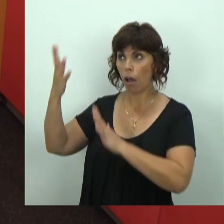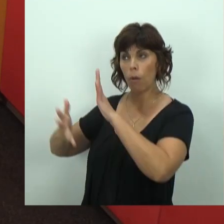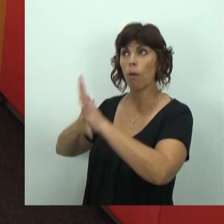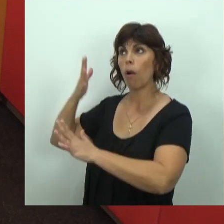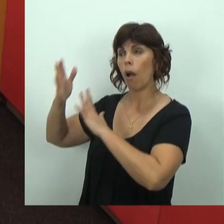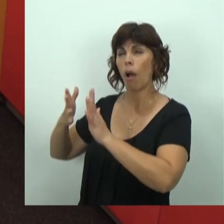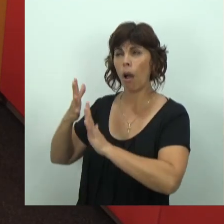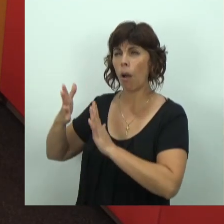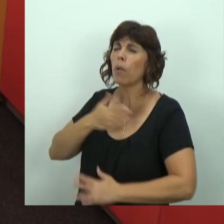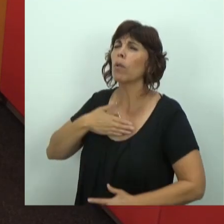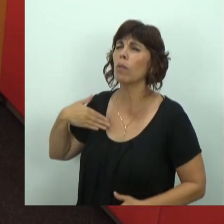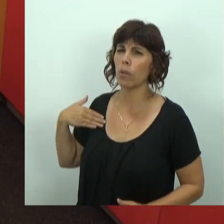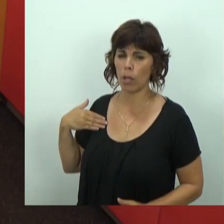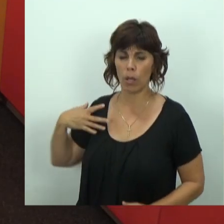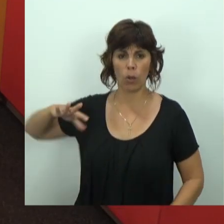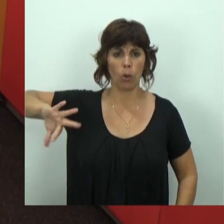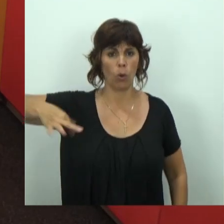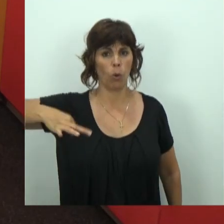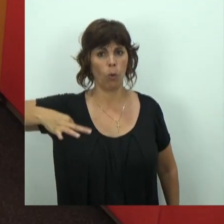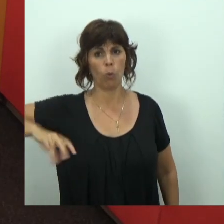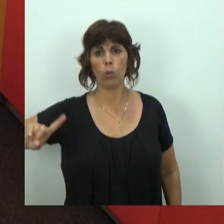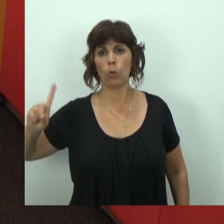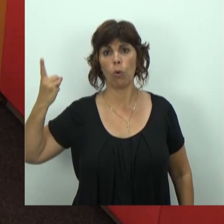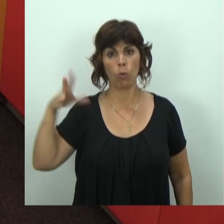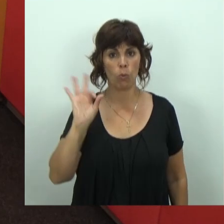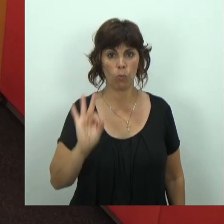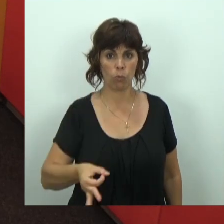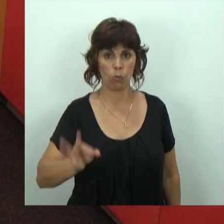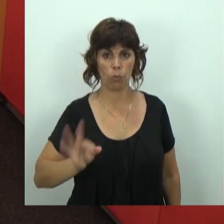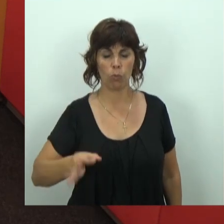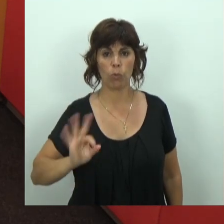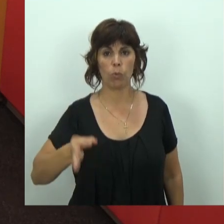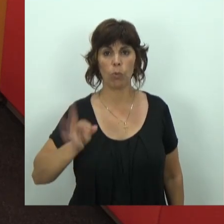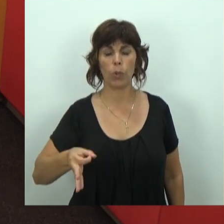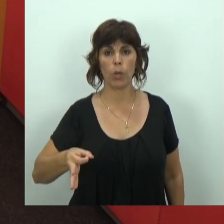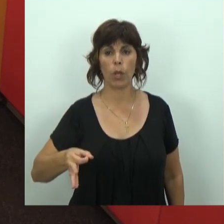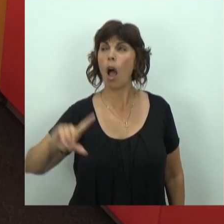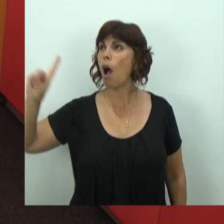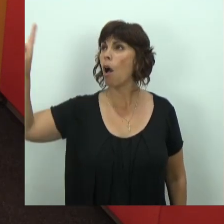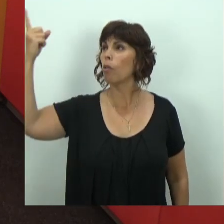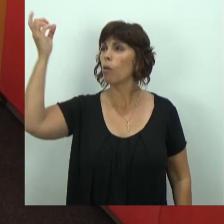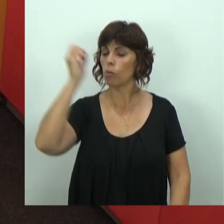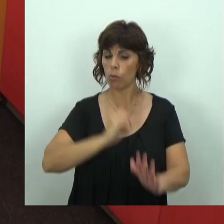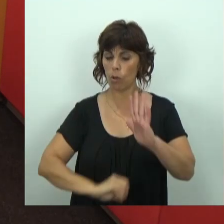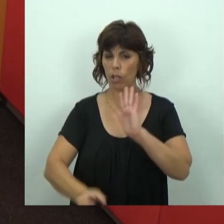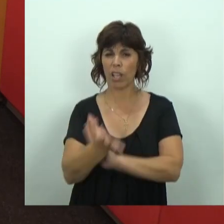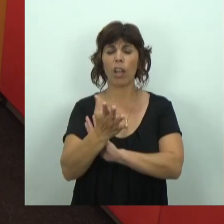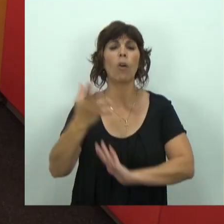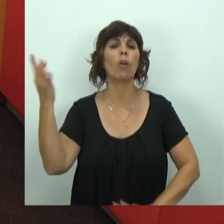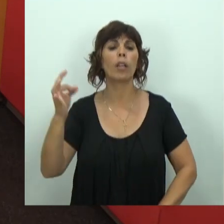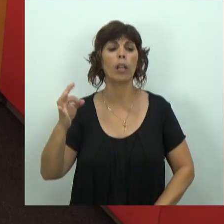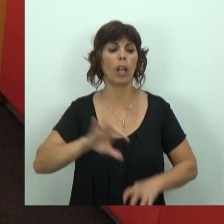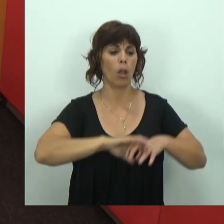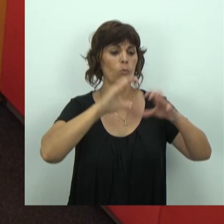el único Dios verdadero, el creador del micro y